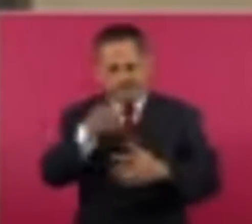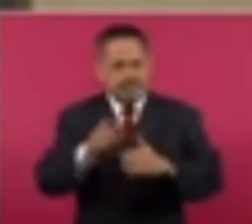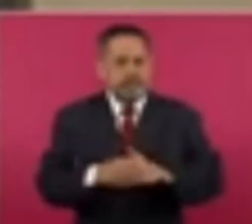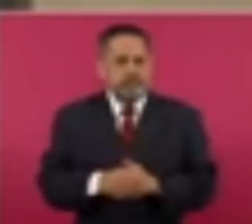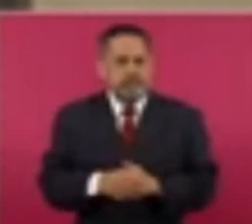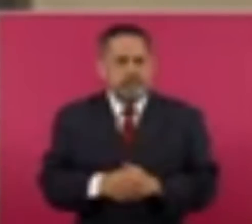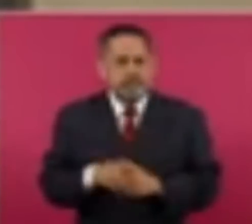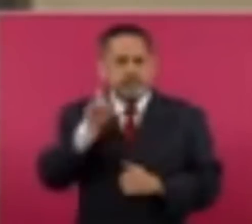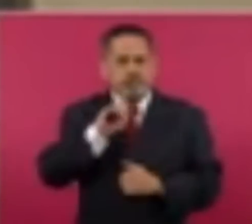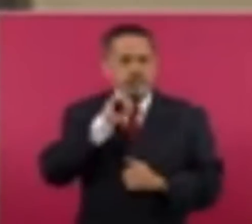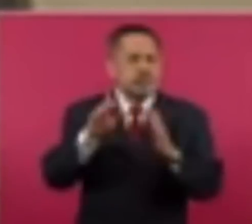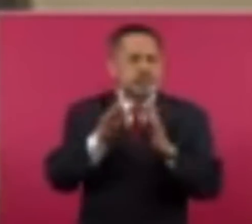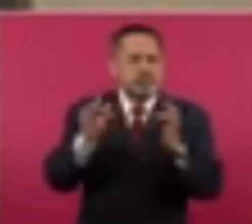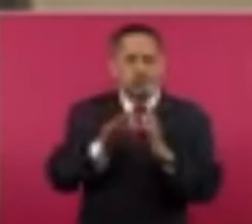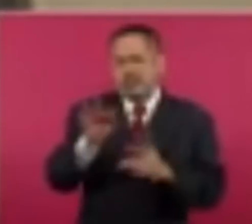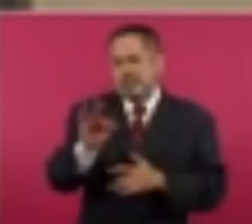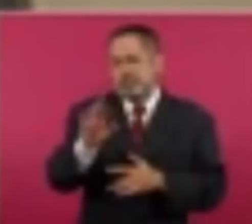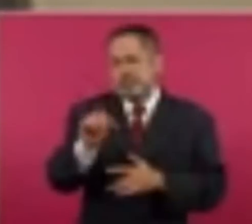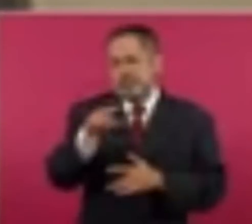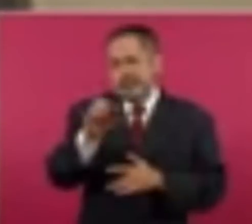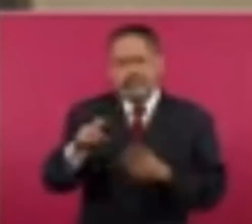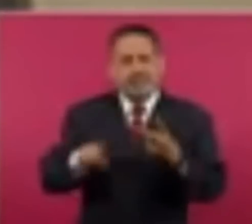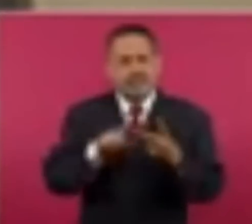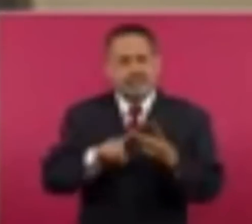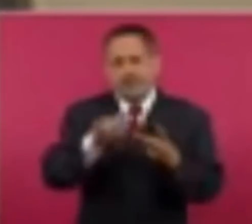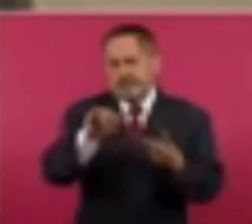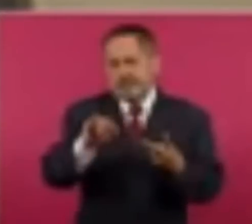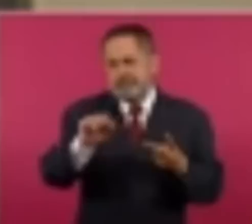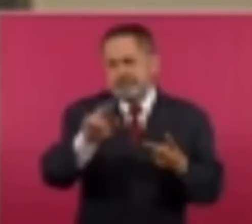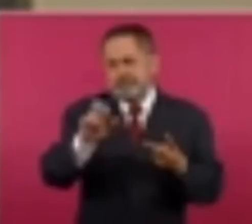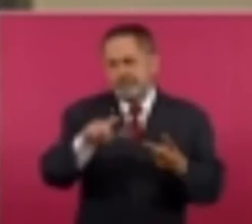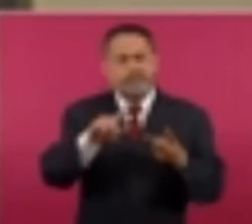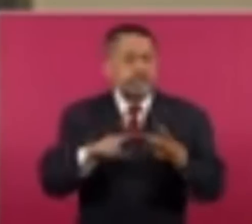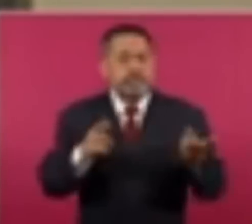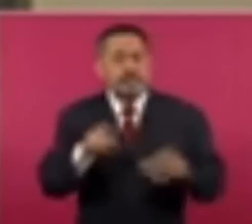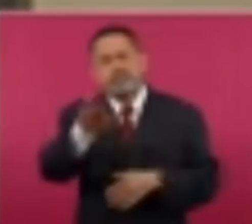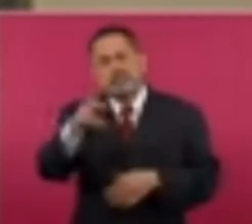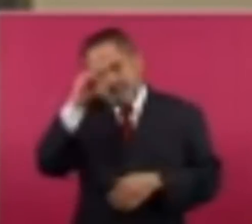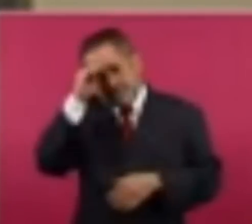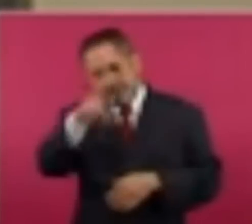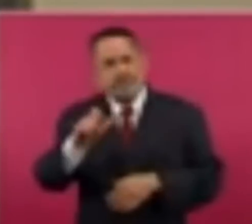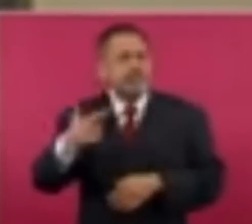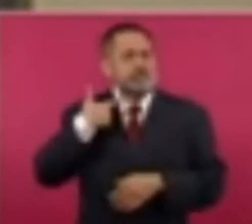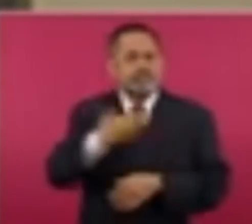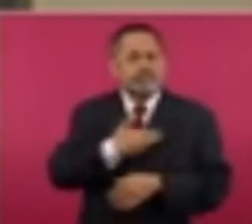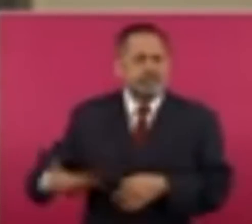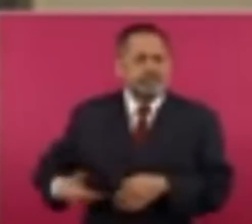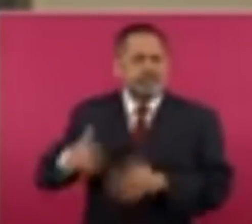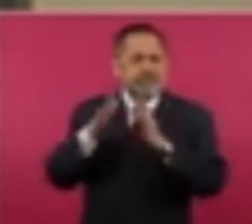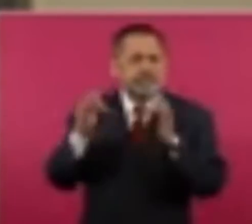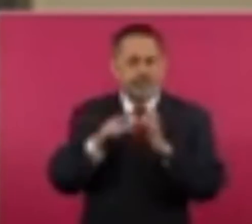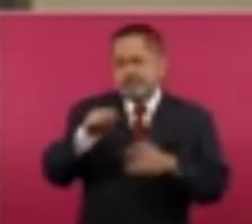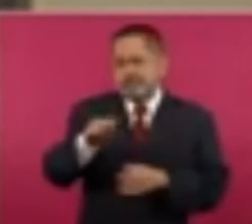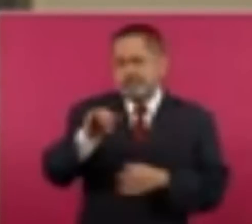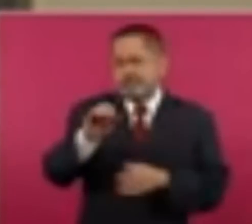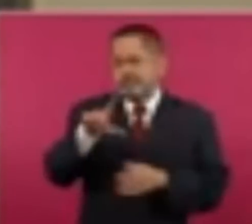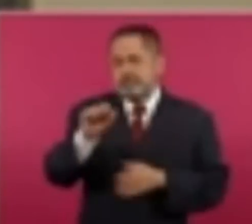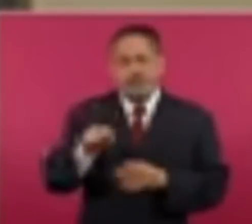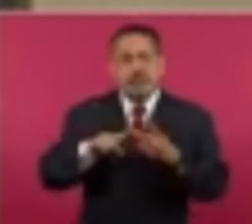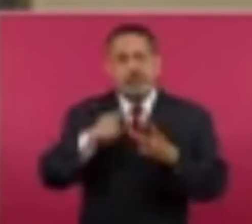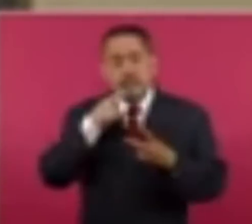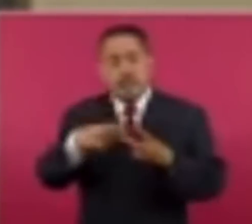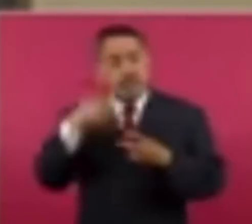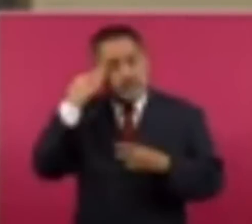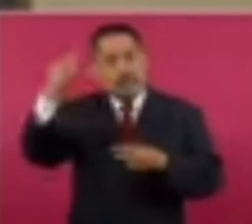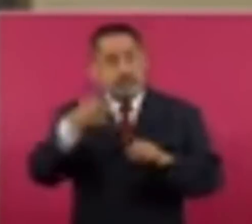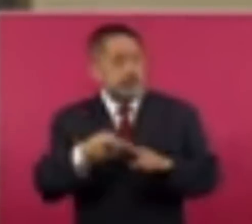de Florence Cassé e Israel Vallarta. ¿Qué piensa de las declaraciones del expresidente de Francia, Nicolás Sarkozy, que en tiempos de